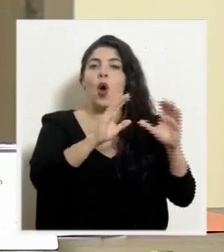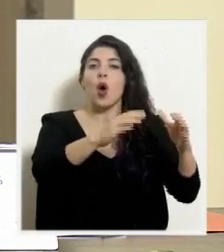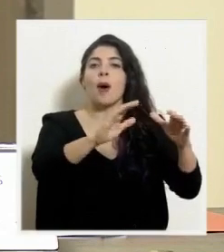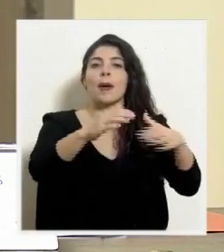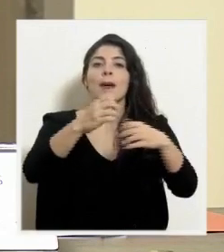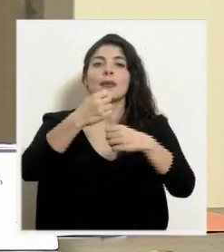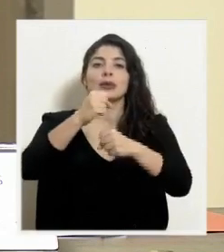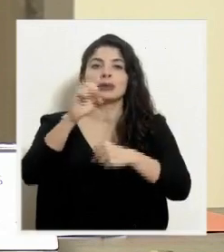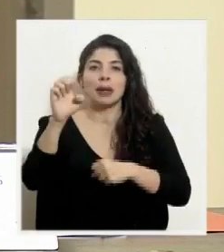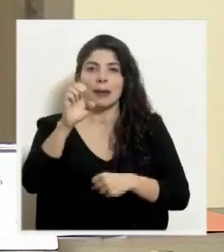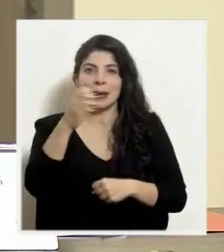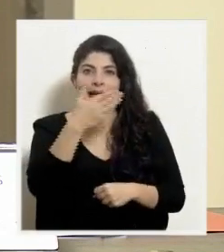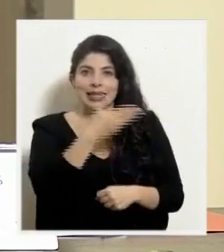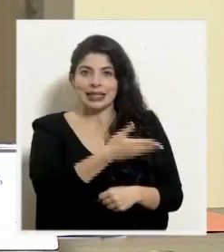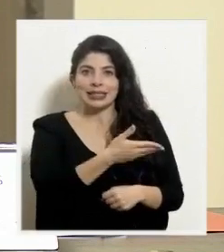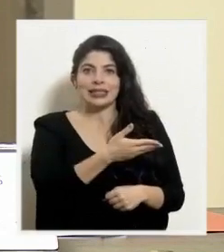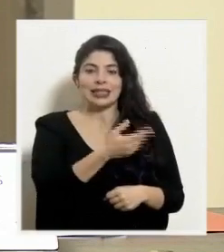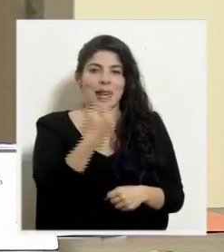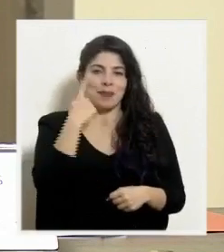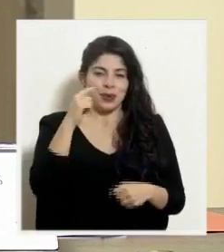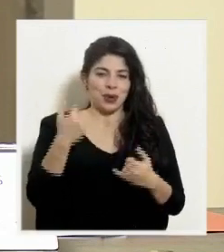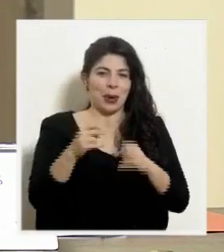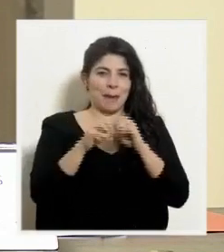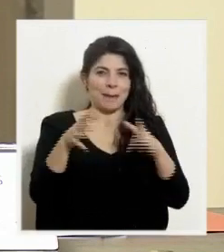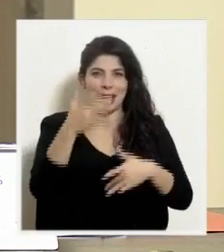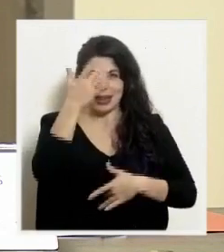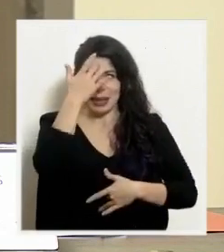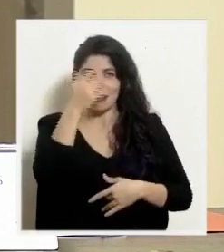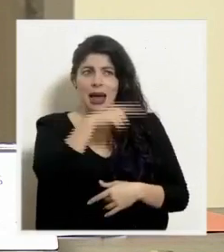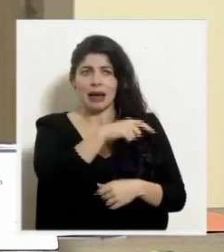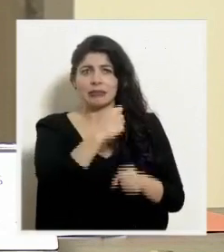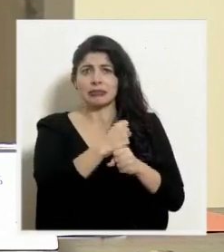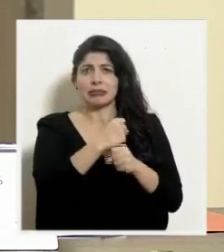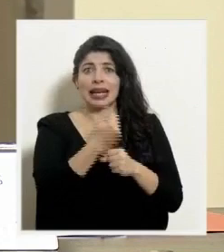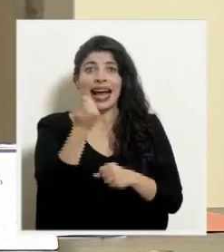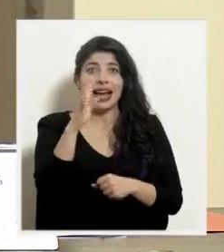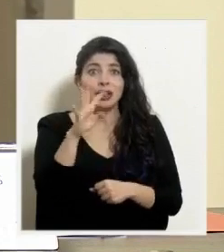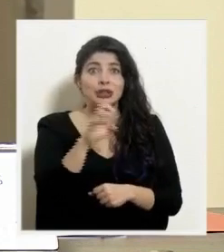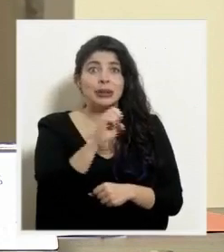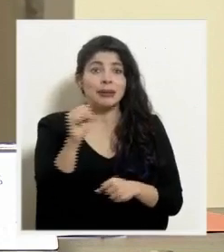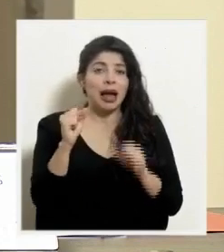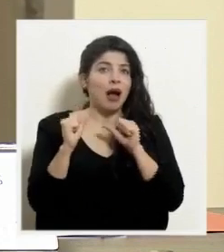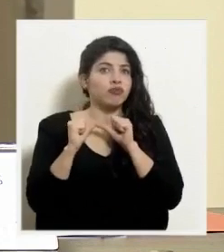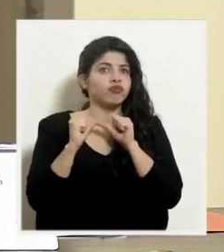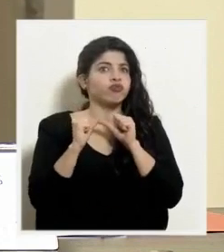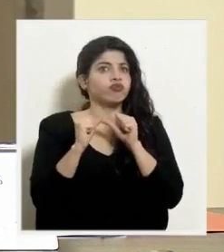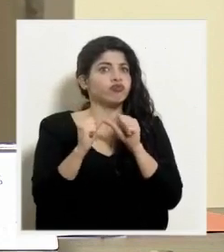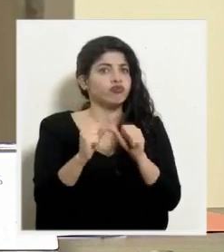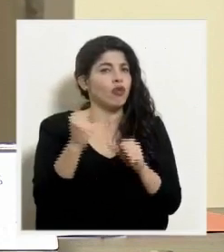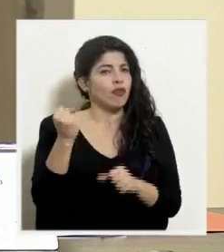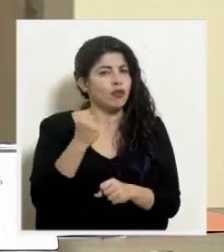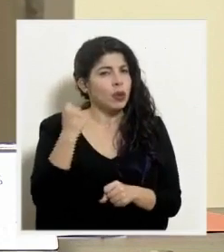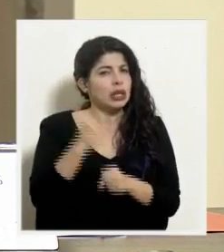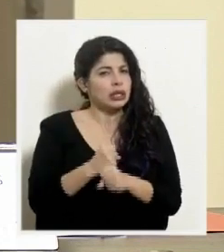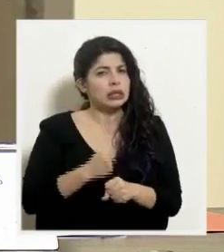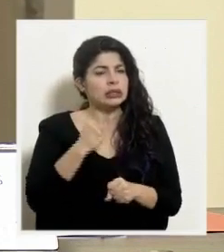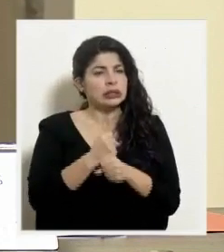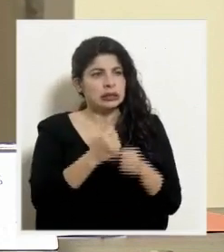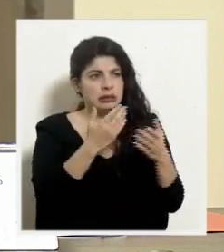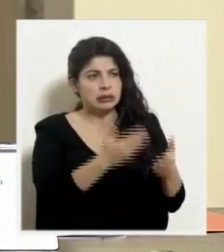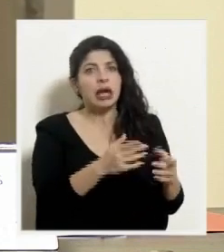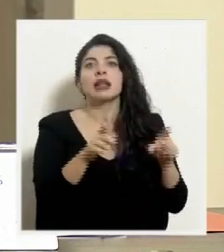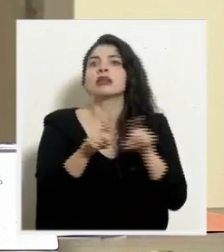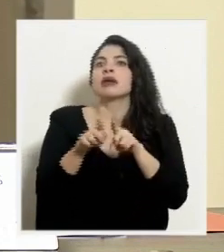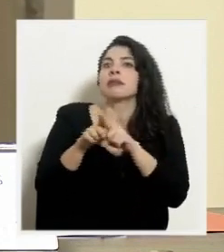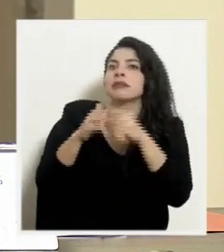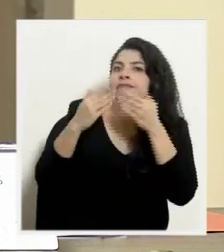municipales de emergencia en el marco de esta pandemia. Han trabajado desde hace 14 meses muy fuerte en esto. También